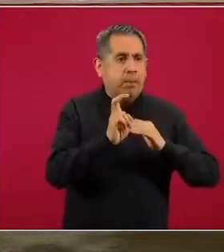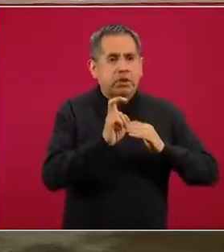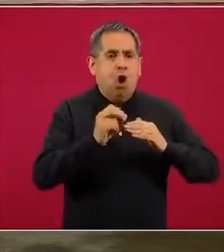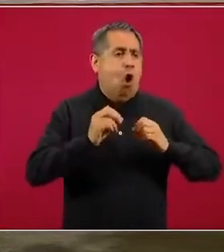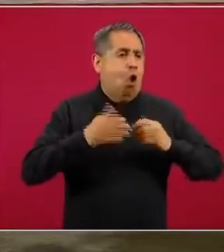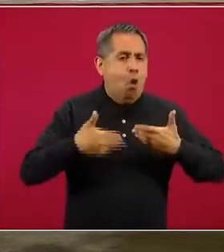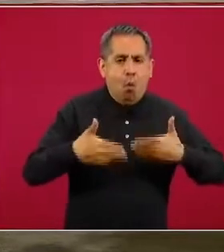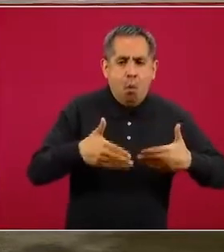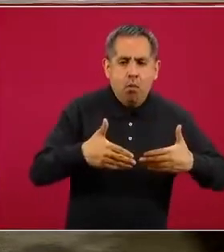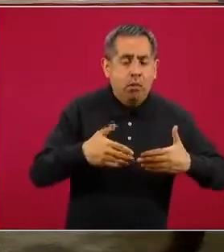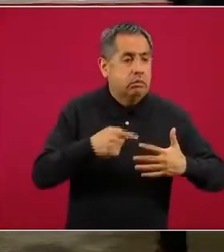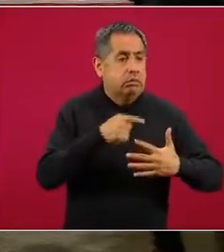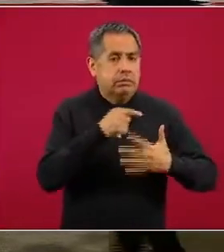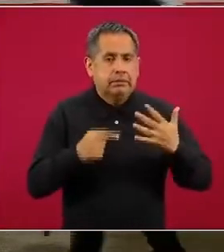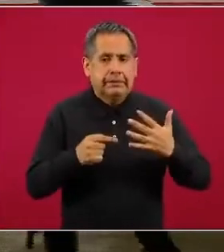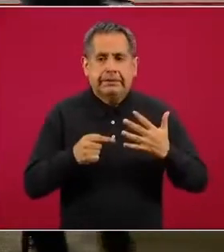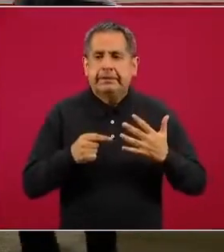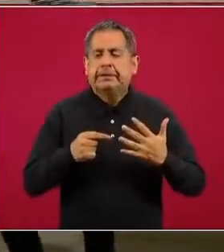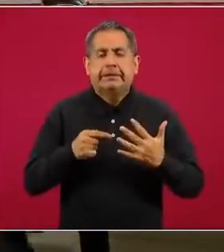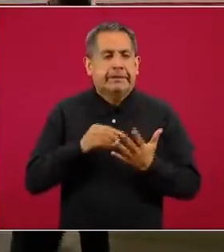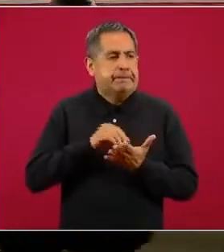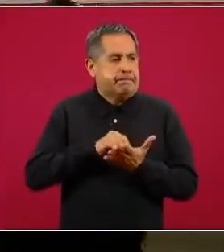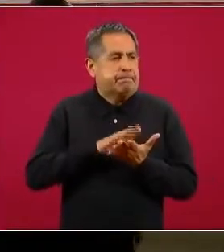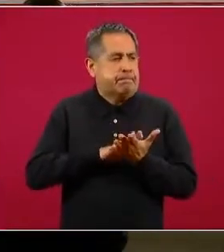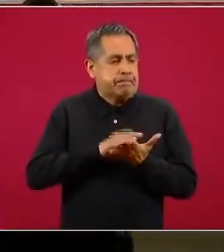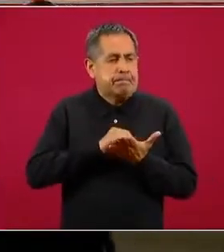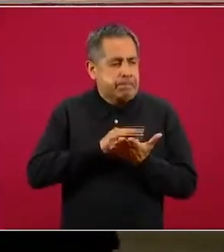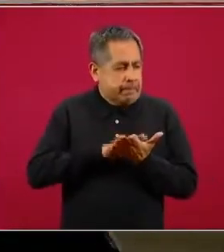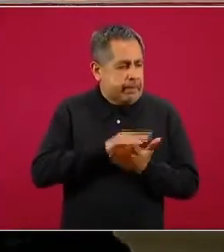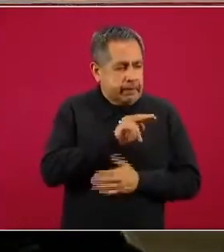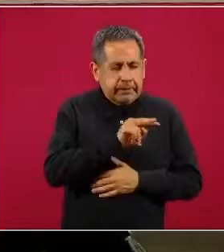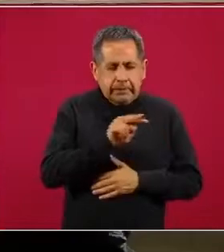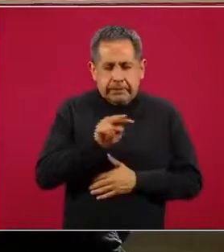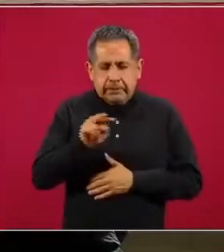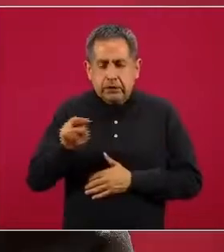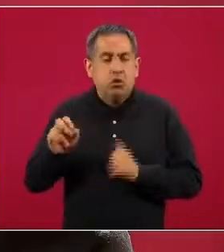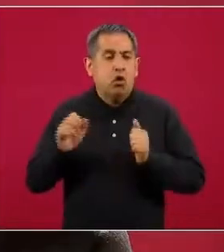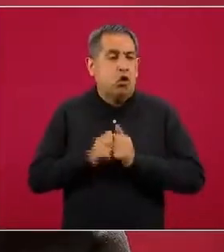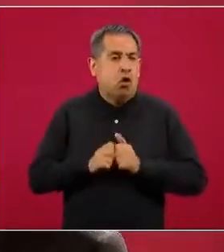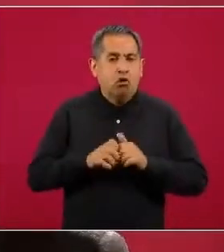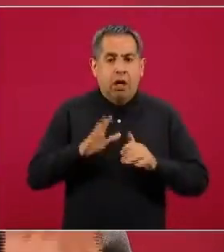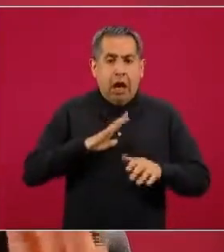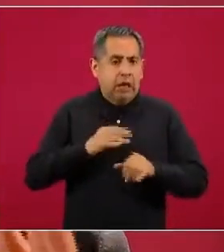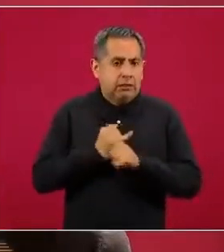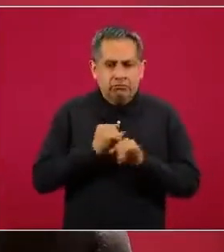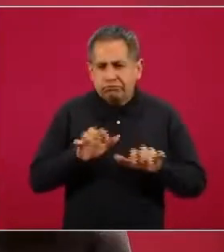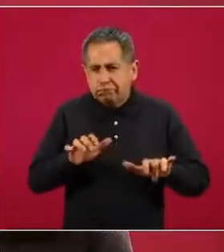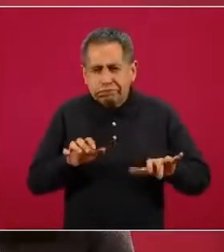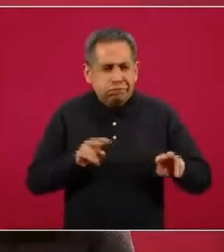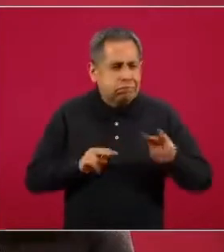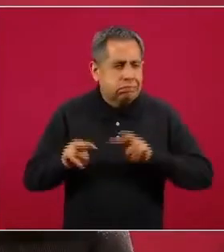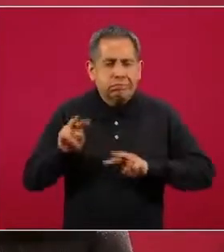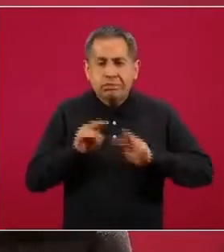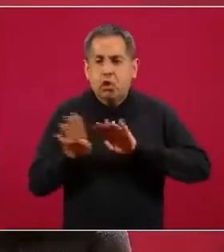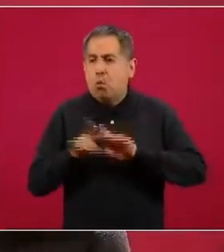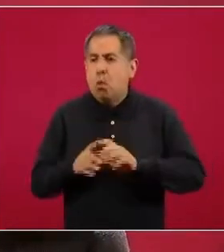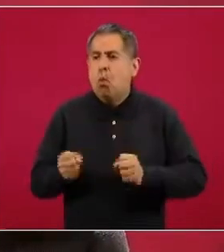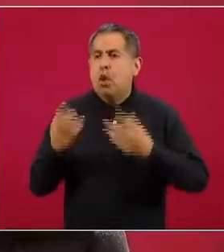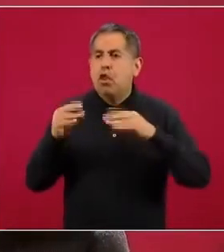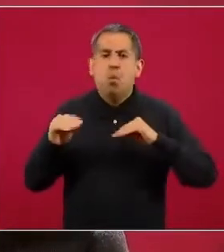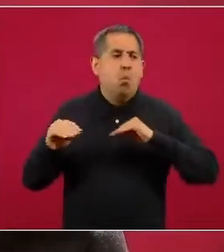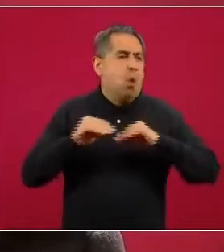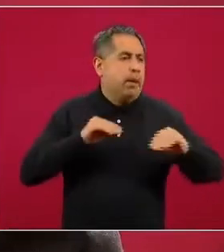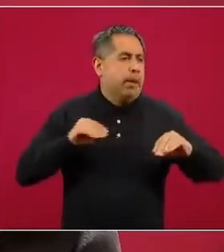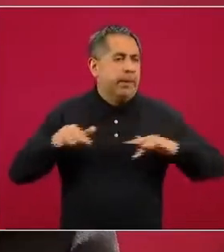pie, y esto se registra y se monitorea a través de medios electrónicos. Es una de las maneras. Hay